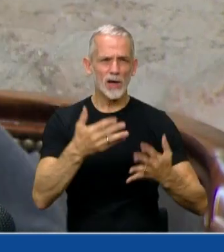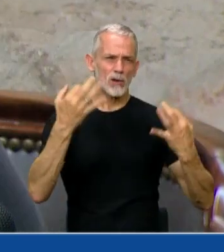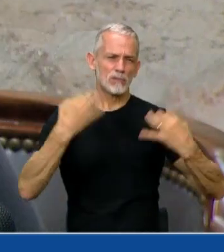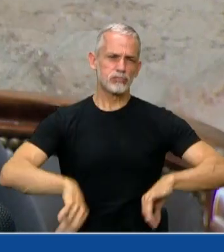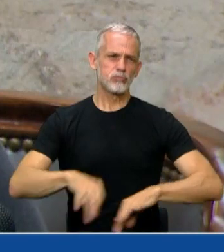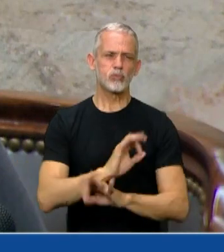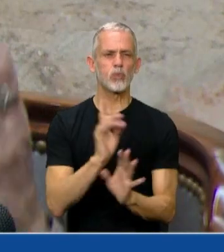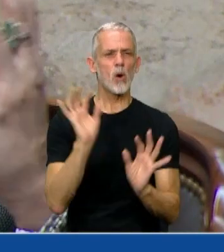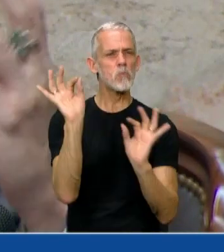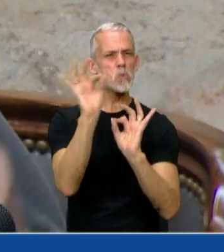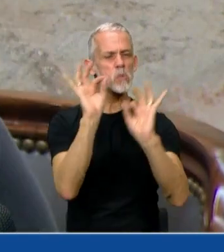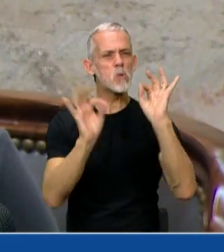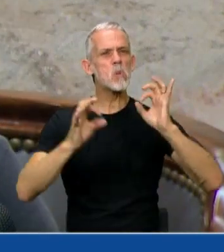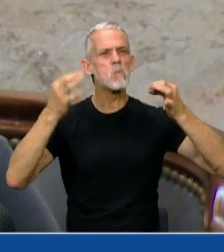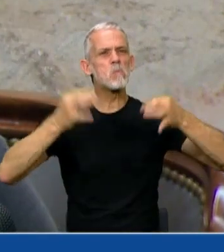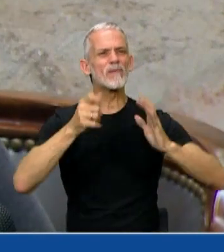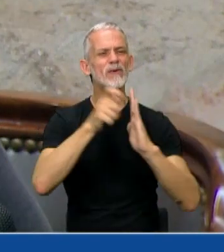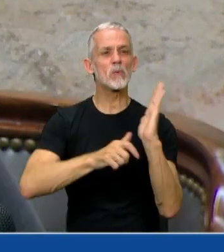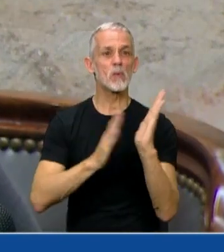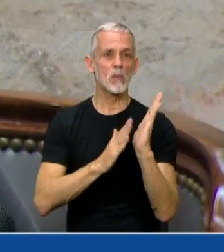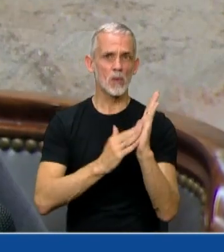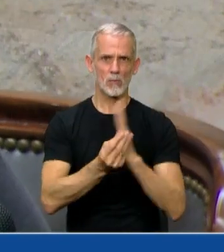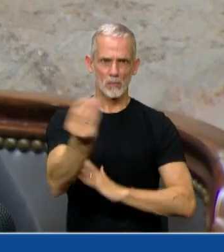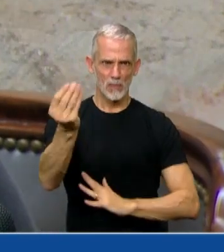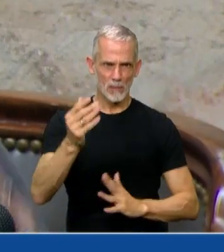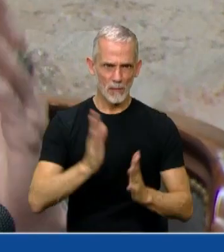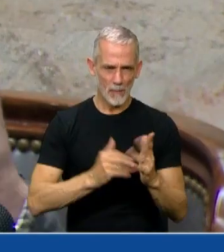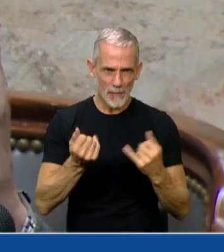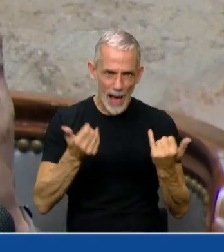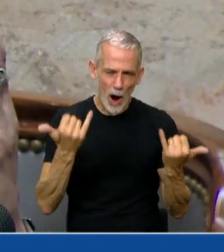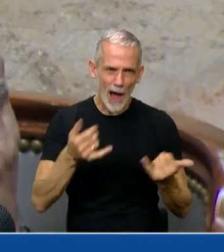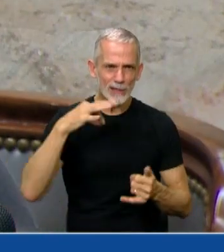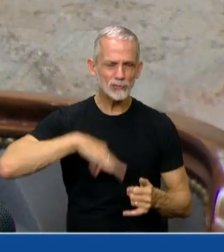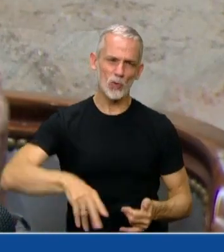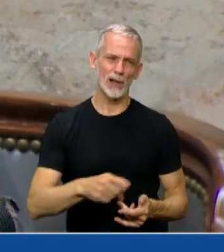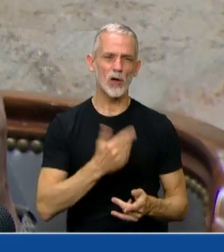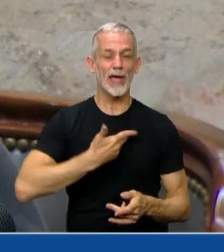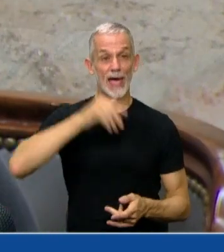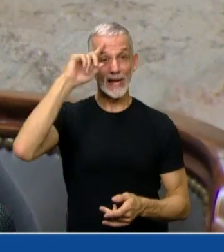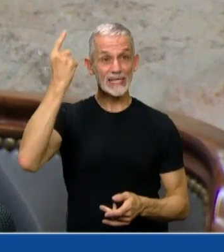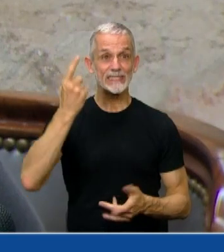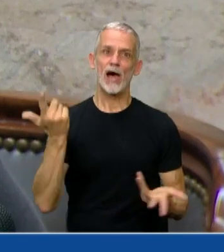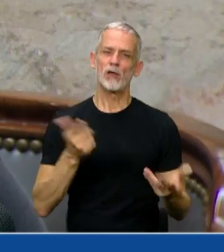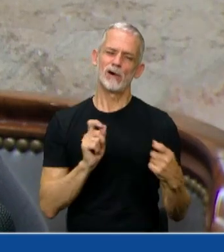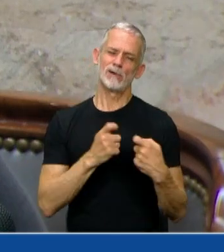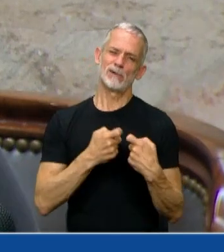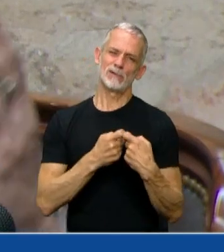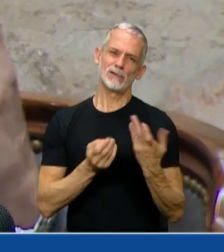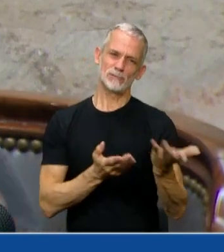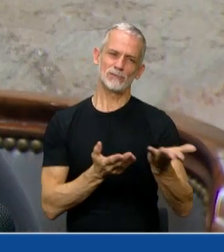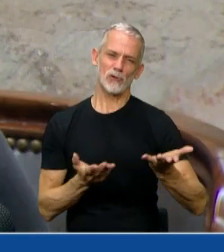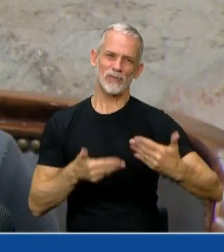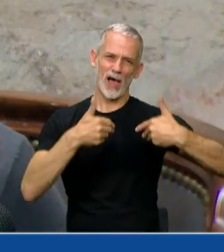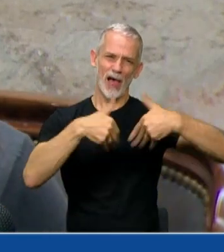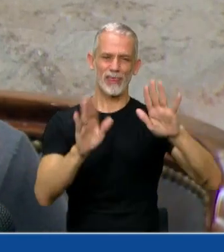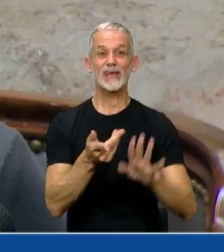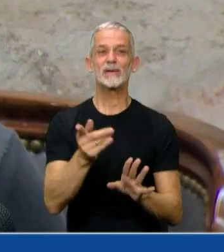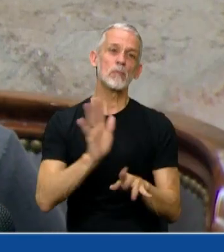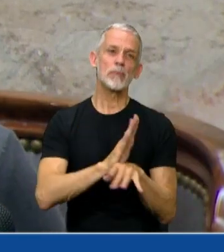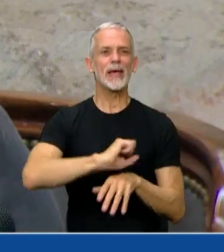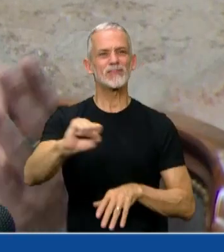de la sofisticación para negar que son trabajadores en relación de dependencia. Y el Estado es uno de los que hace semejante